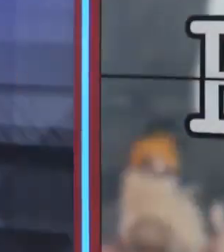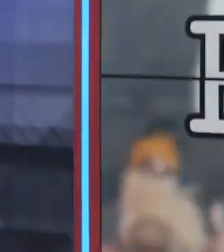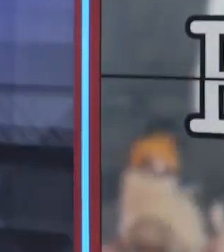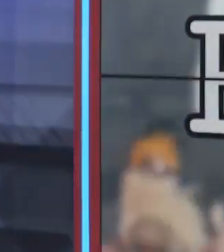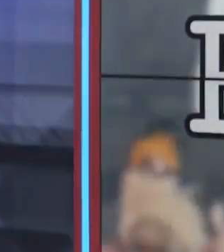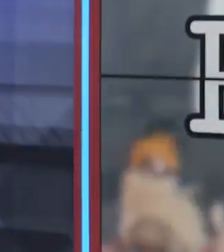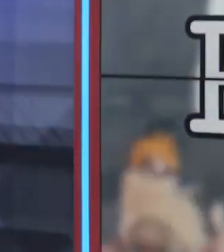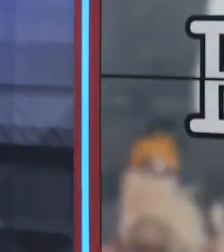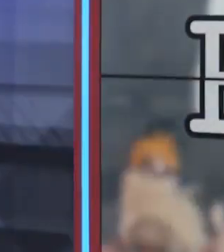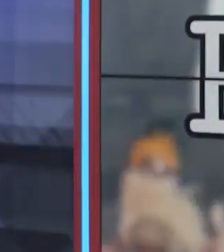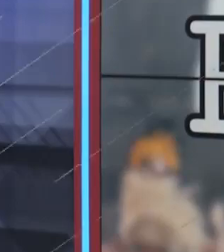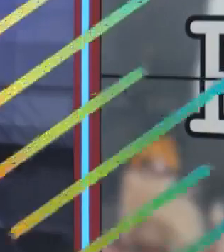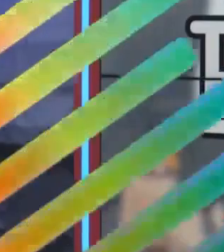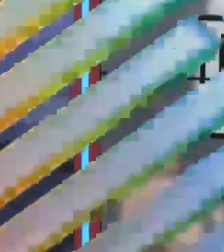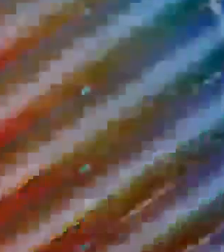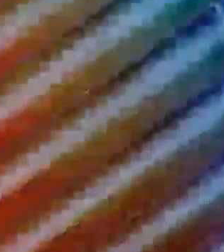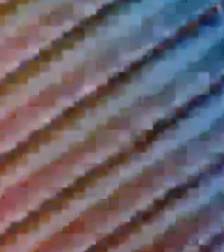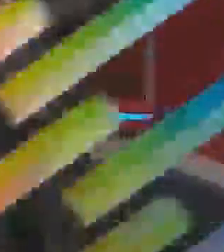Rapanui.